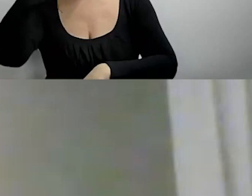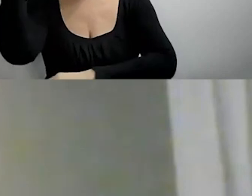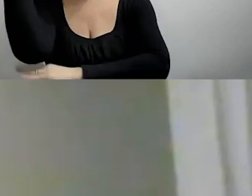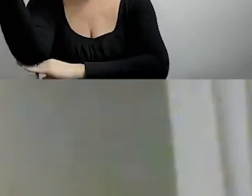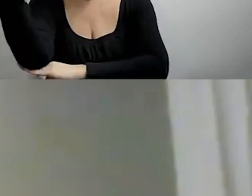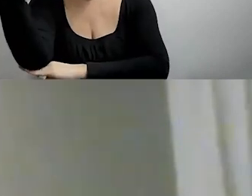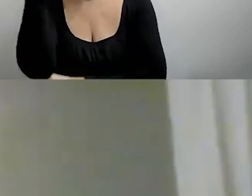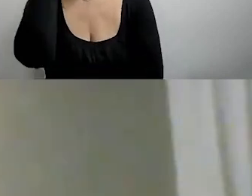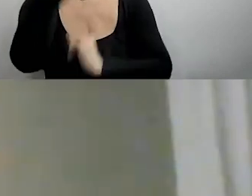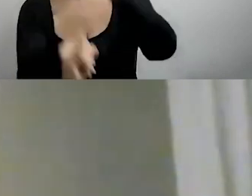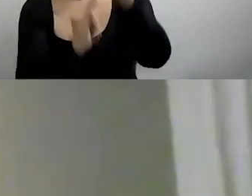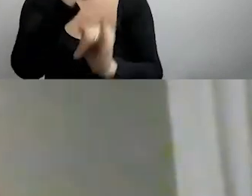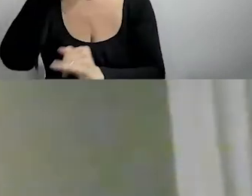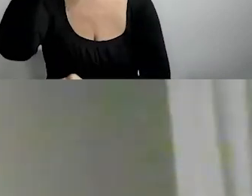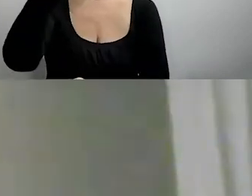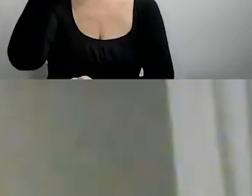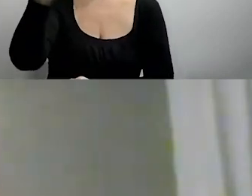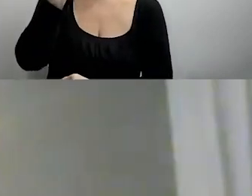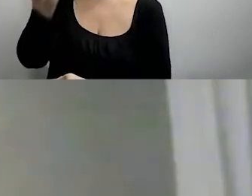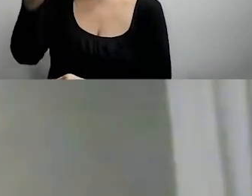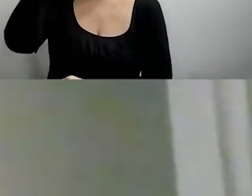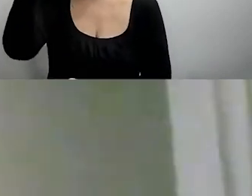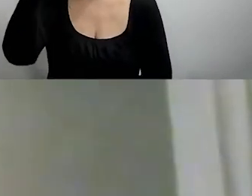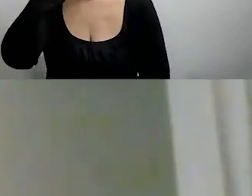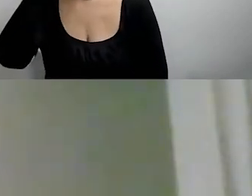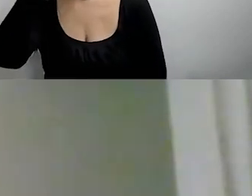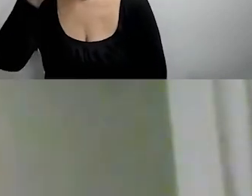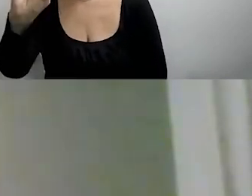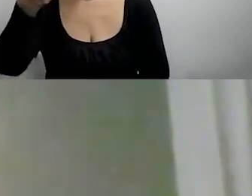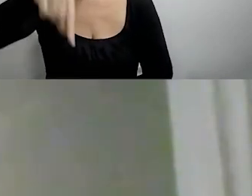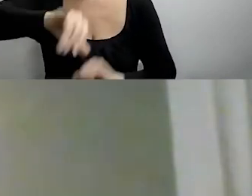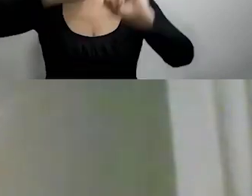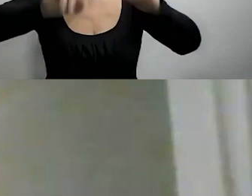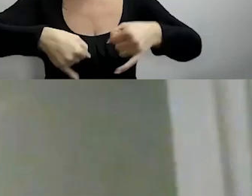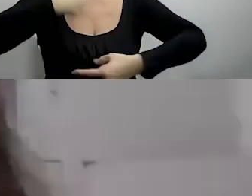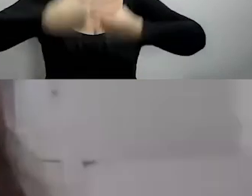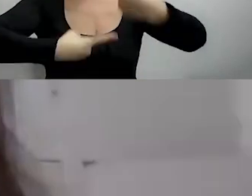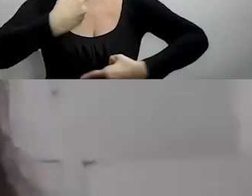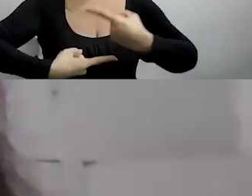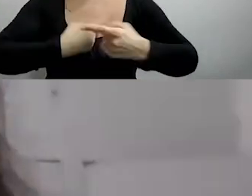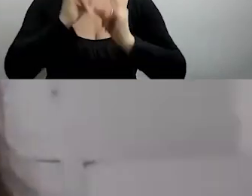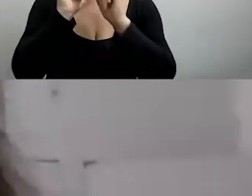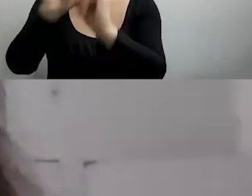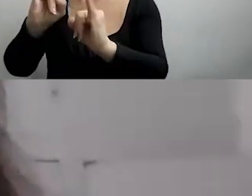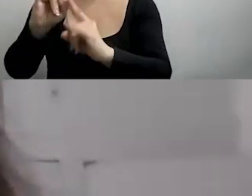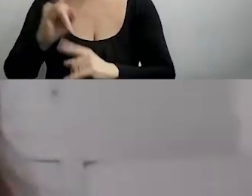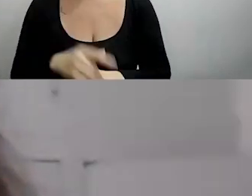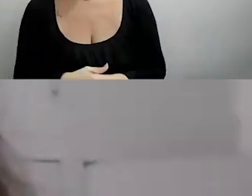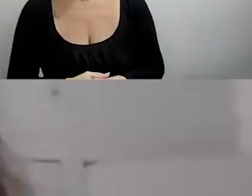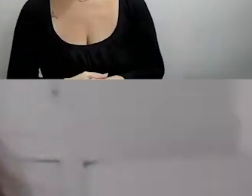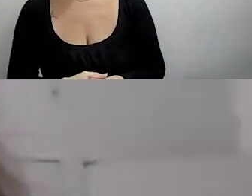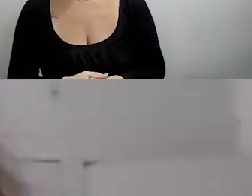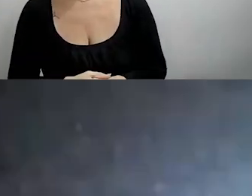currículum de Edgardo. Así que ahora sí, pasamos a Cris, para no robarles más tiempo. Muchas gracias. Perdón, Agustina, tenés